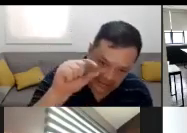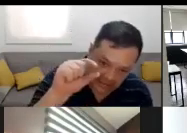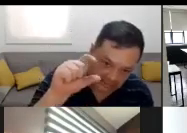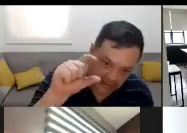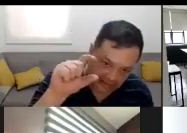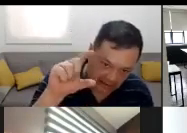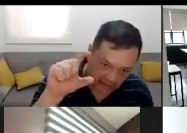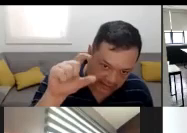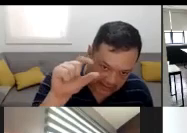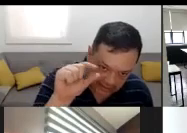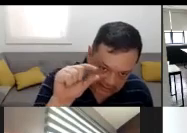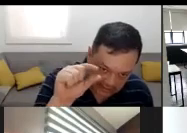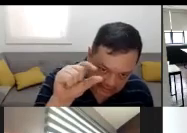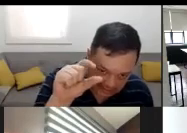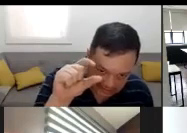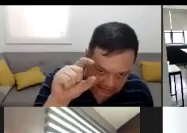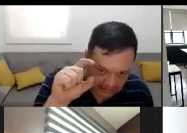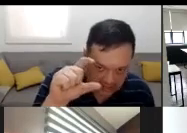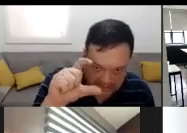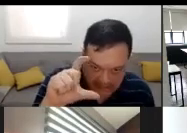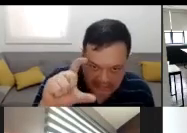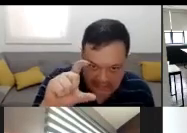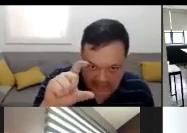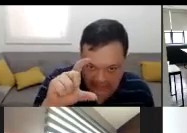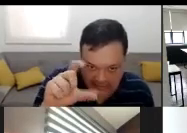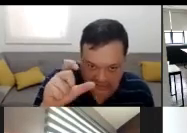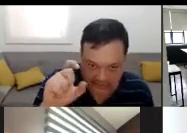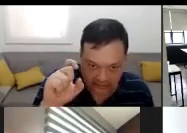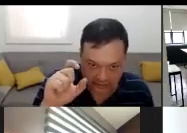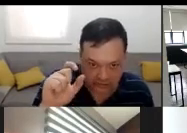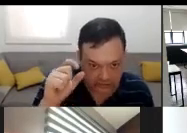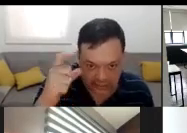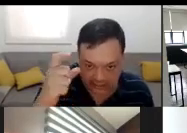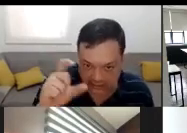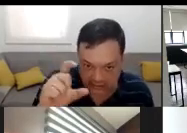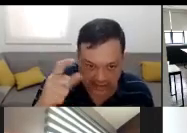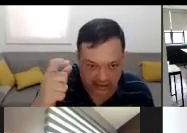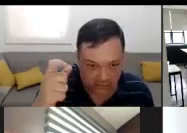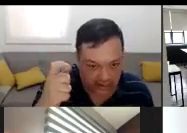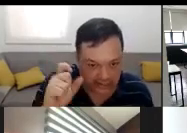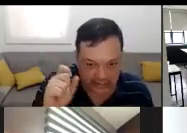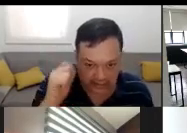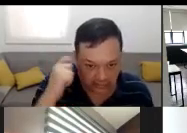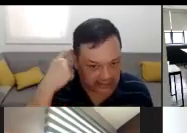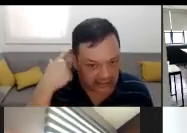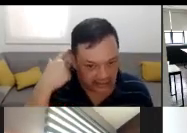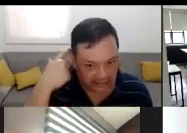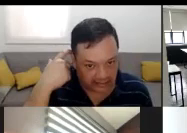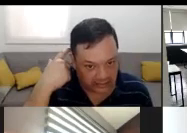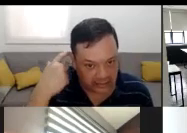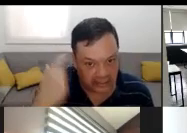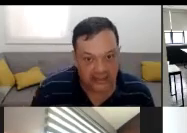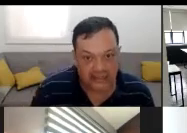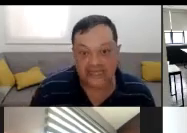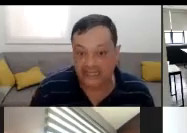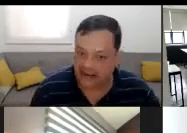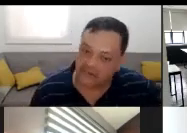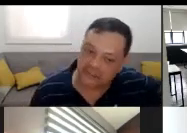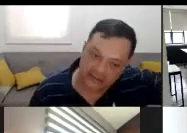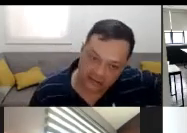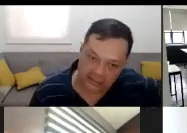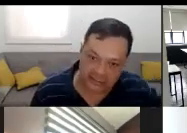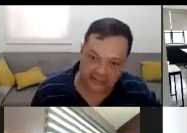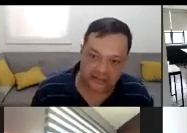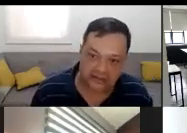necesitamos la capa, al lugar de que sea de 30 centímetros de sustrato, se vaya a 40, 50 centímetros, ya